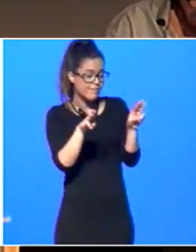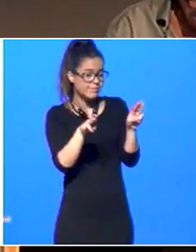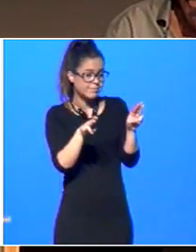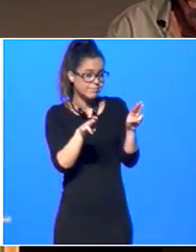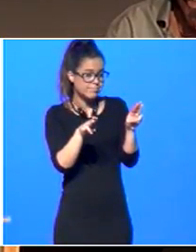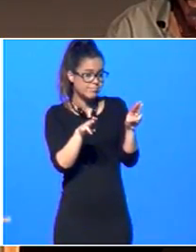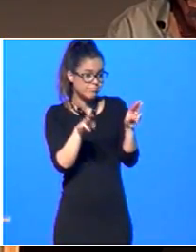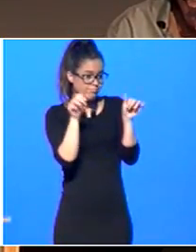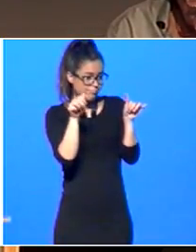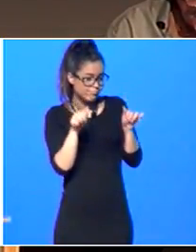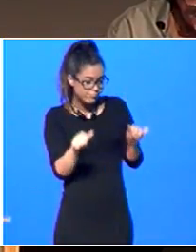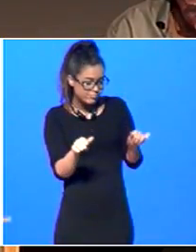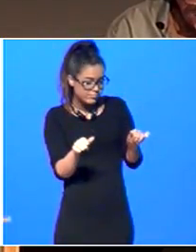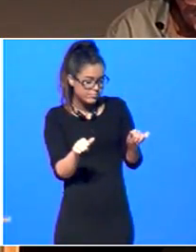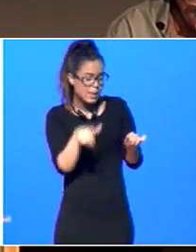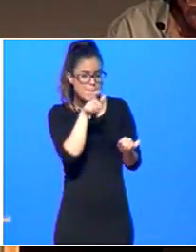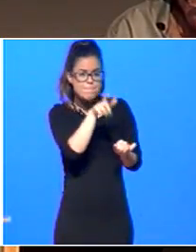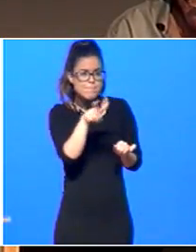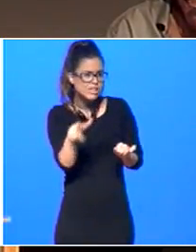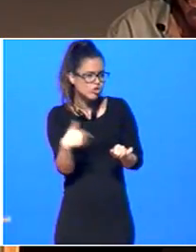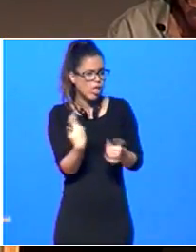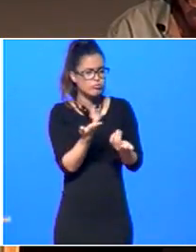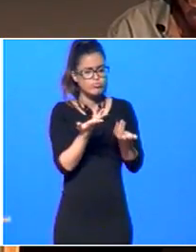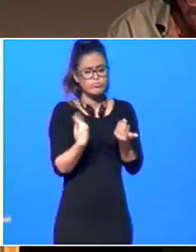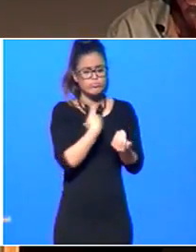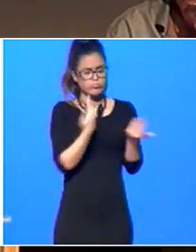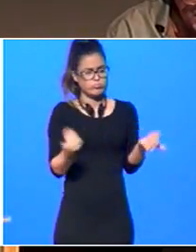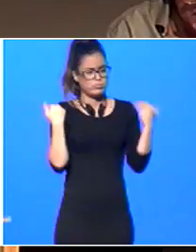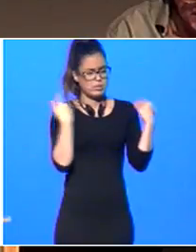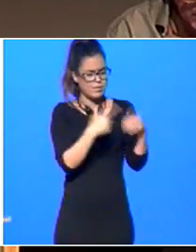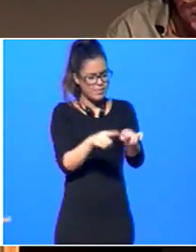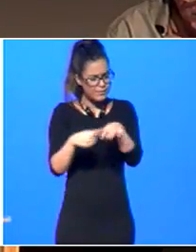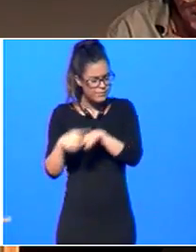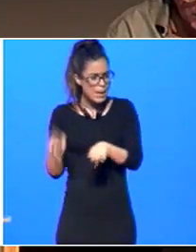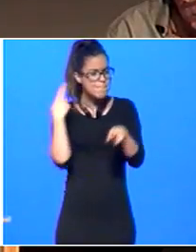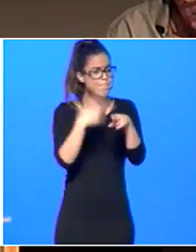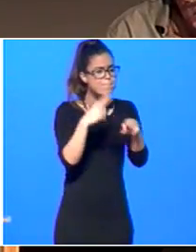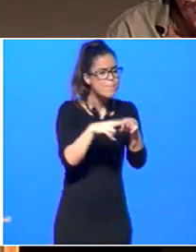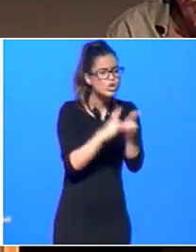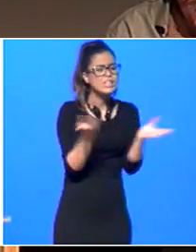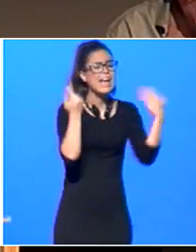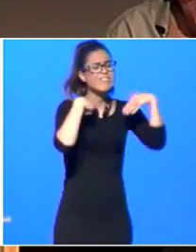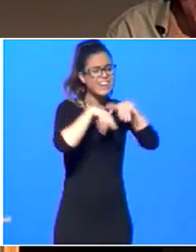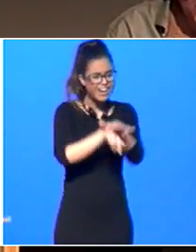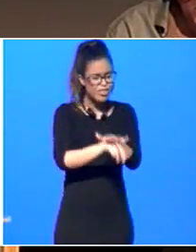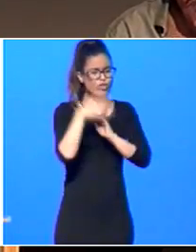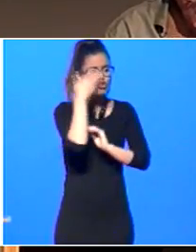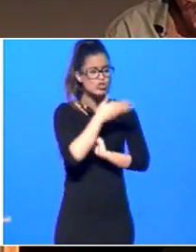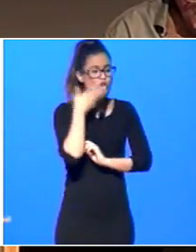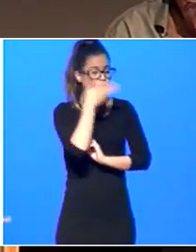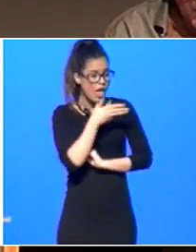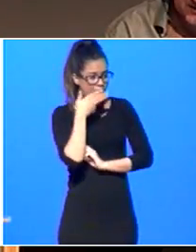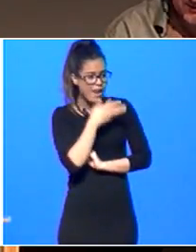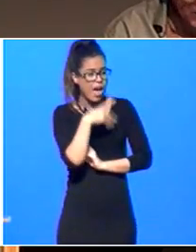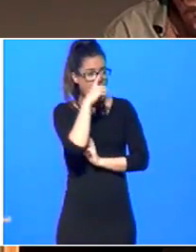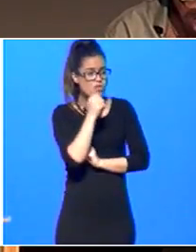Durante su desempeño profesional ha tenido distintas responsabilidades en el proceso de implementación de las políticas de integración escolar e inclusión educativa desde sus inicios en el